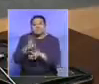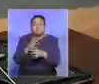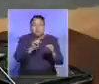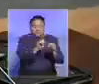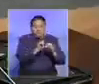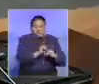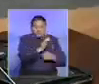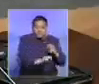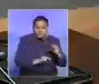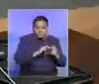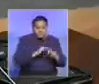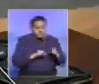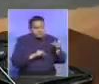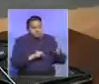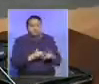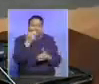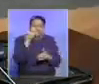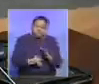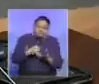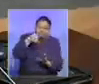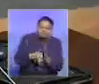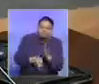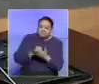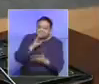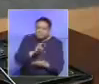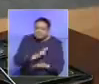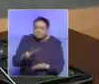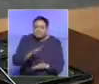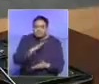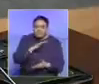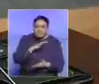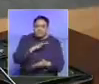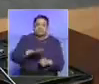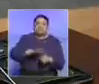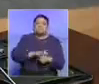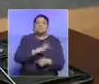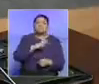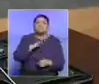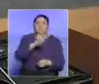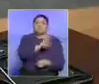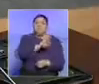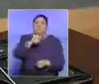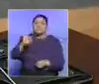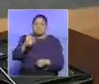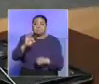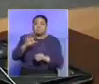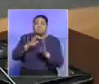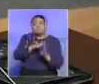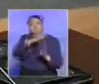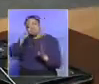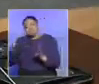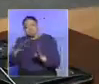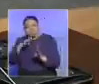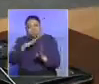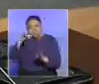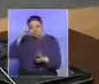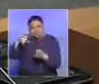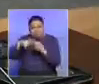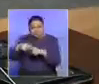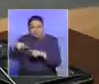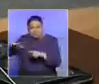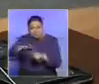responsable indebidamente resolvió el fondo de las controversias planteadas una vez transcurrida la fecha prevista constitucionalmente para la instalación de